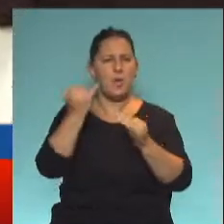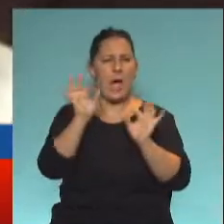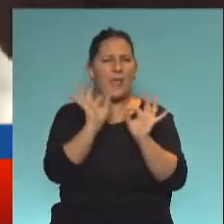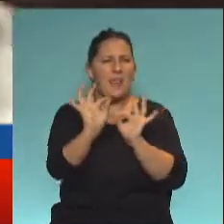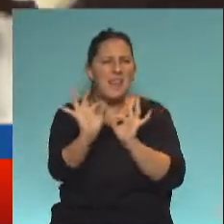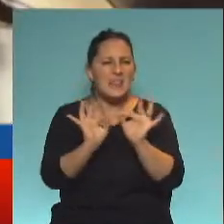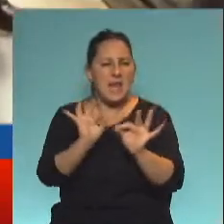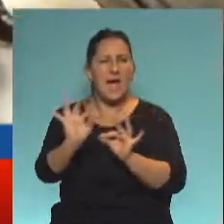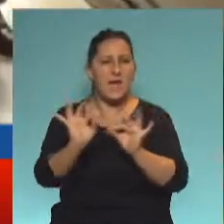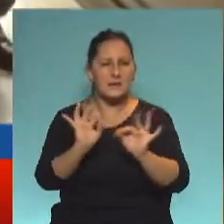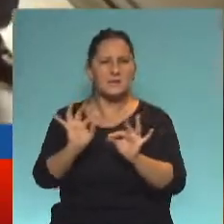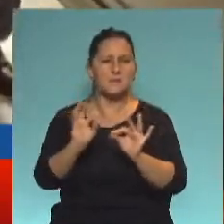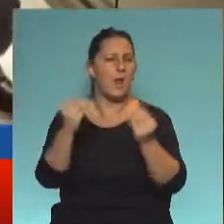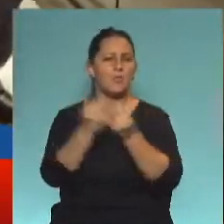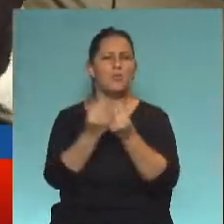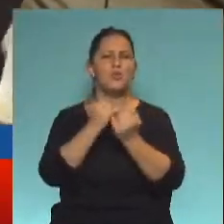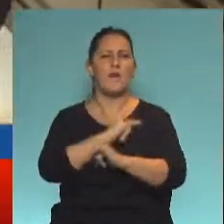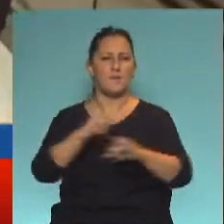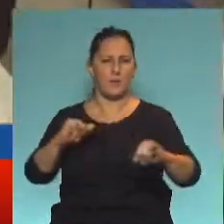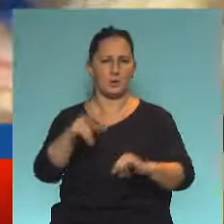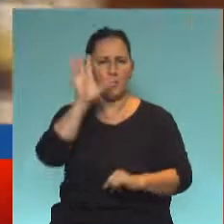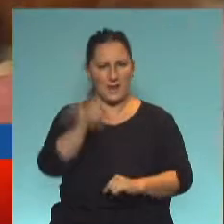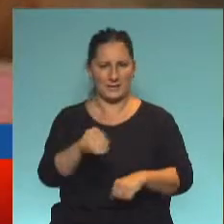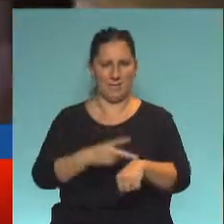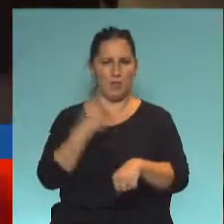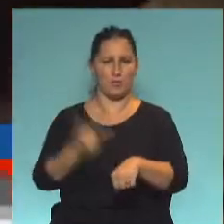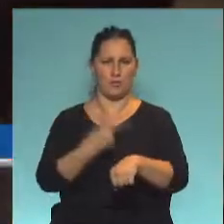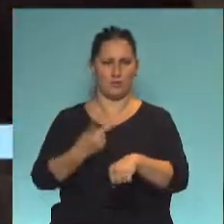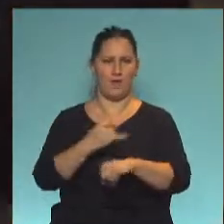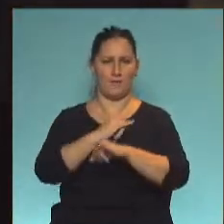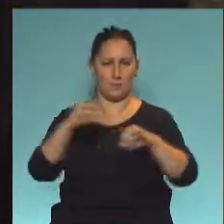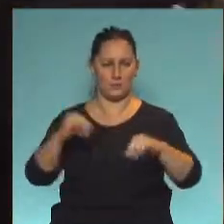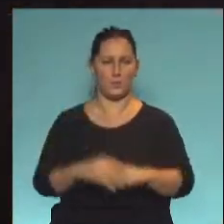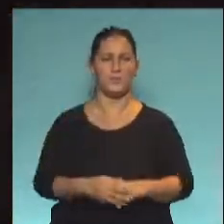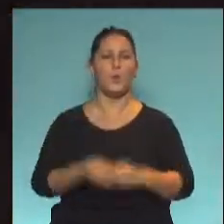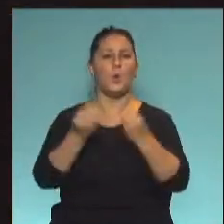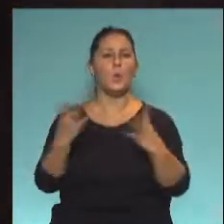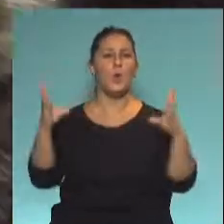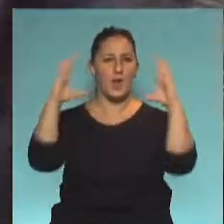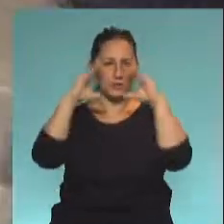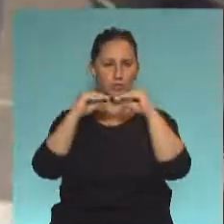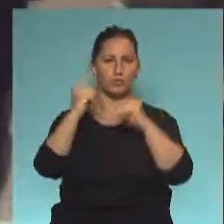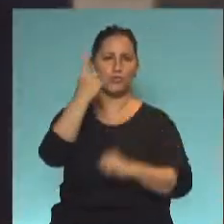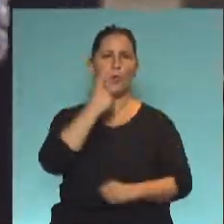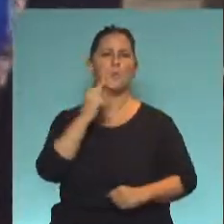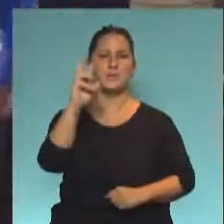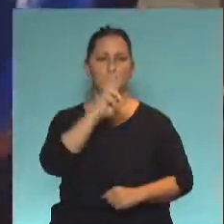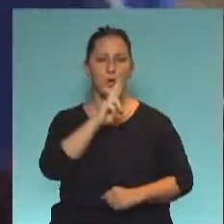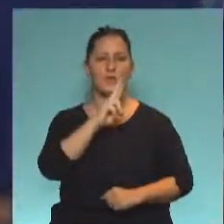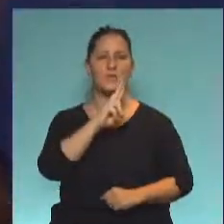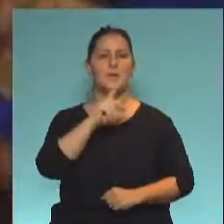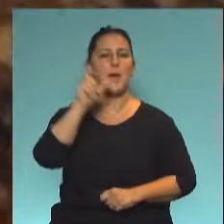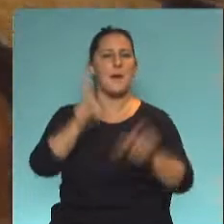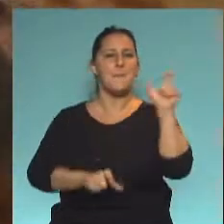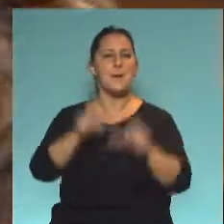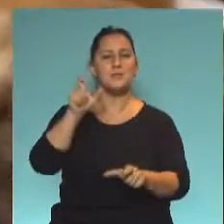mucho para que se enteren ustedes en estas 2 horas de información. Buenas noches, Ariel, para todos, para todas y para todos los que